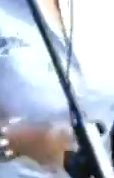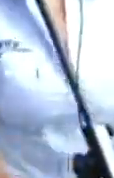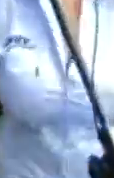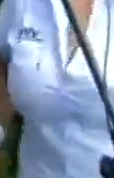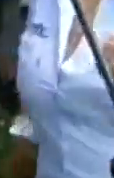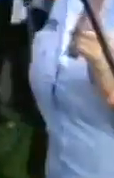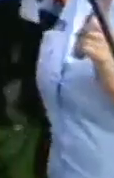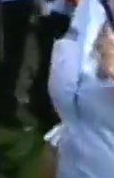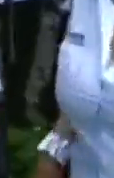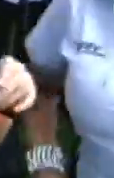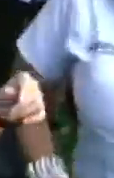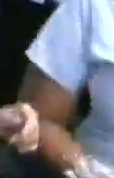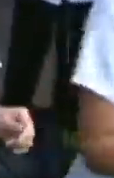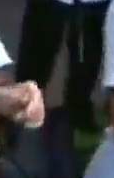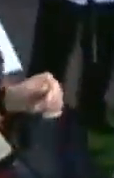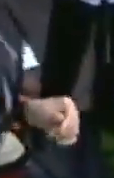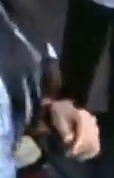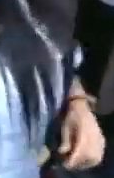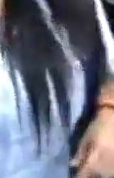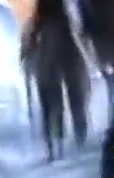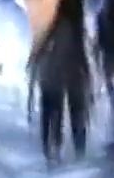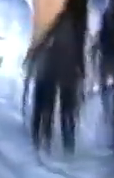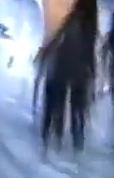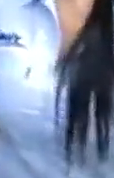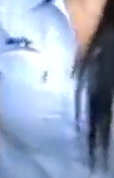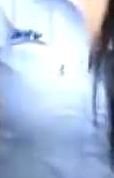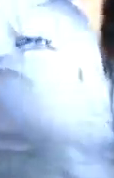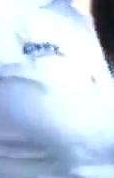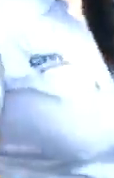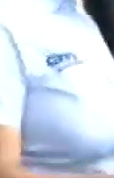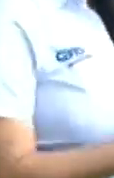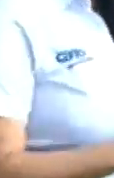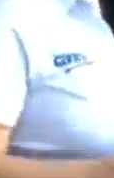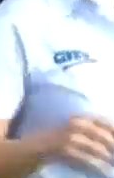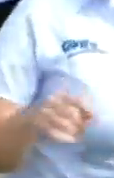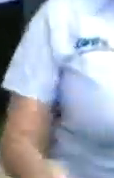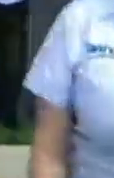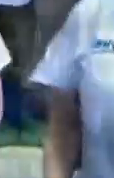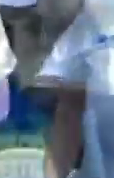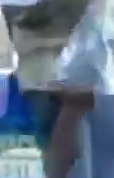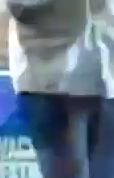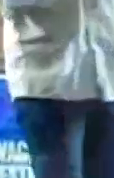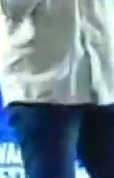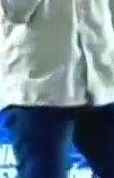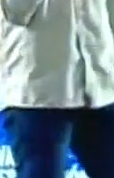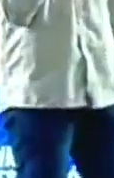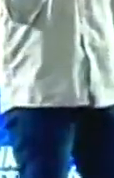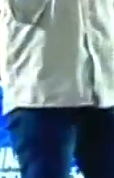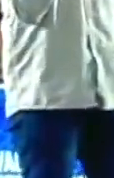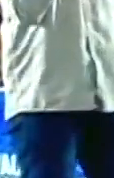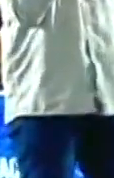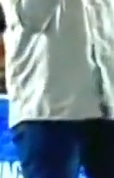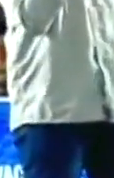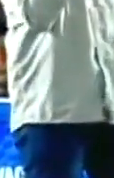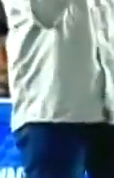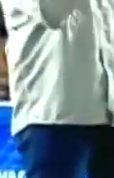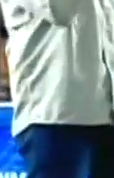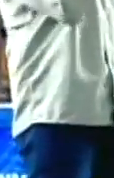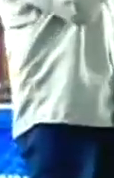sea como él. Escribe, canta, diseña y hasta le baila ballet. Yo quiero ser como